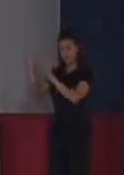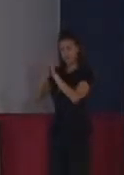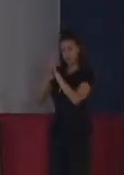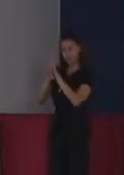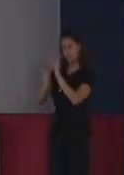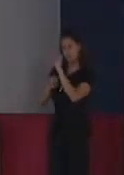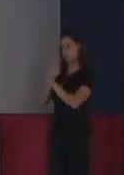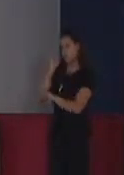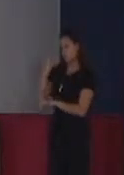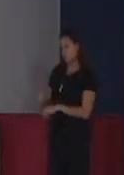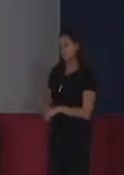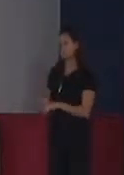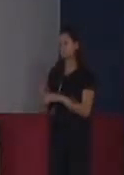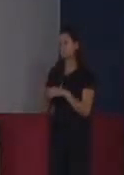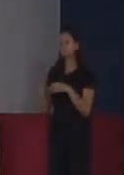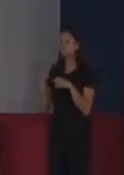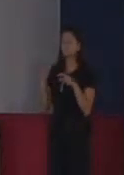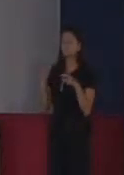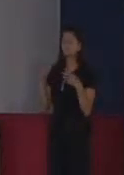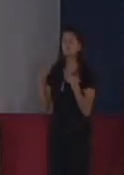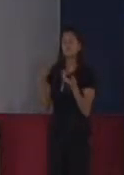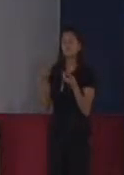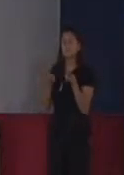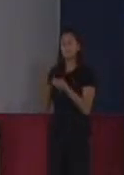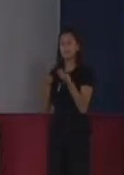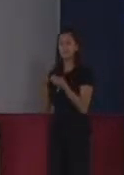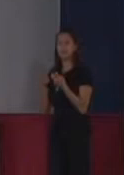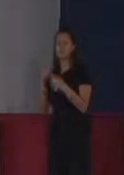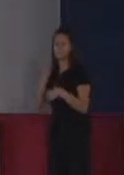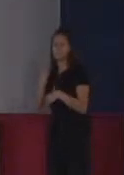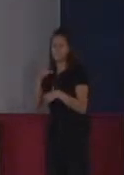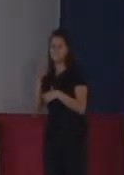podríamos mirar de pronto en el manejo de las sanciones de estos marcos normativos.